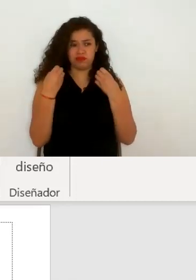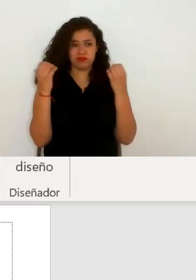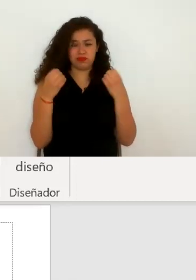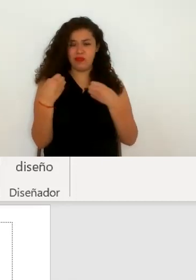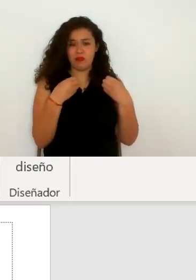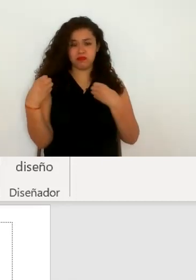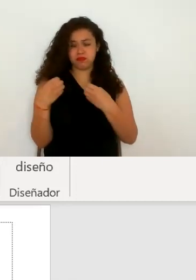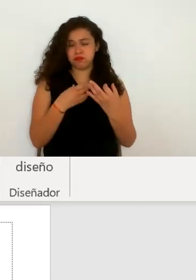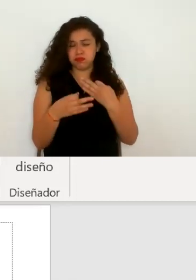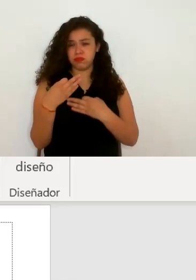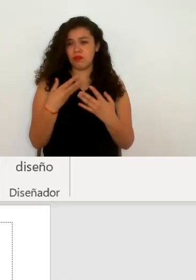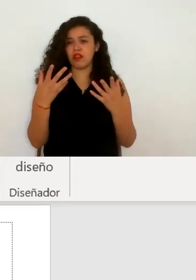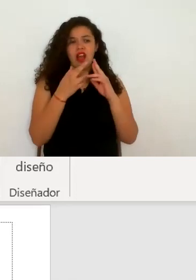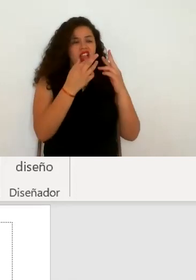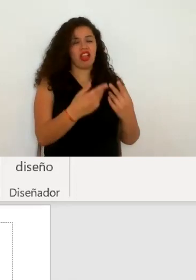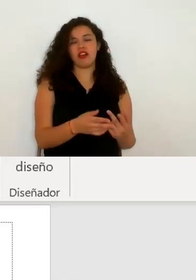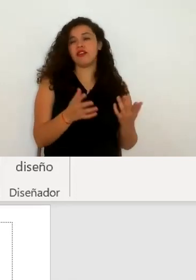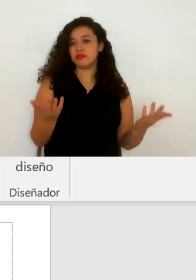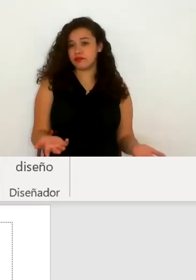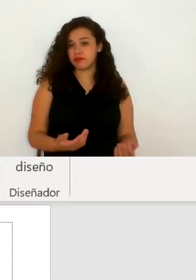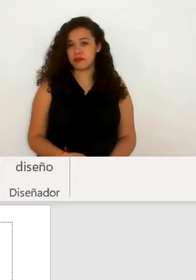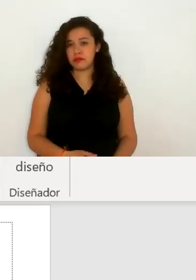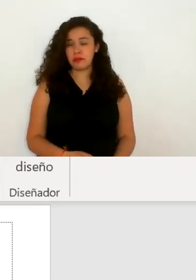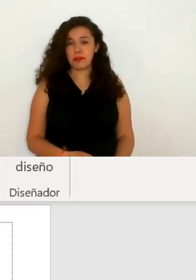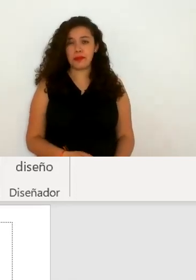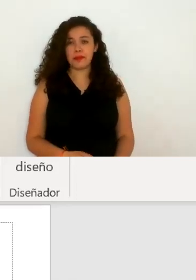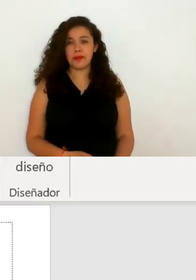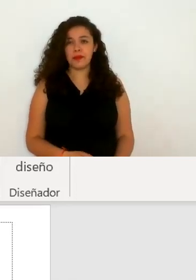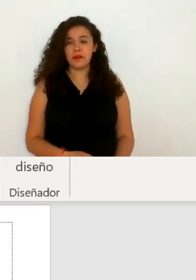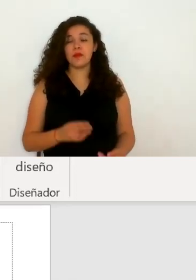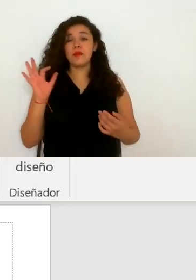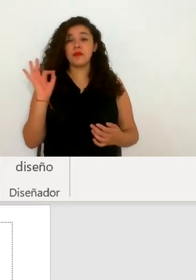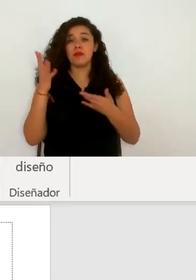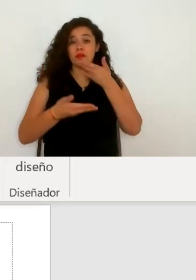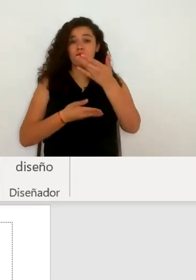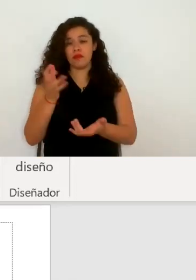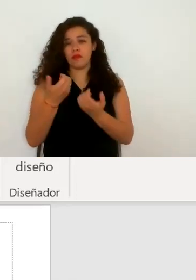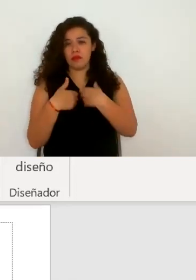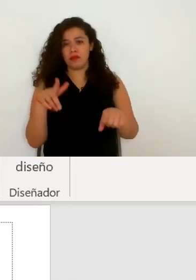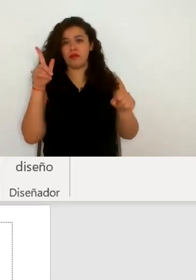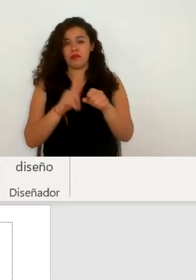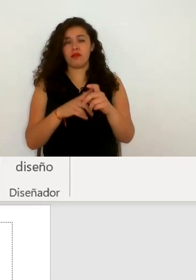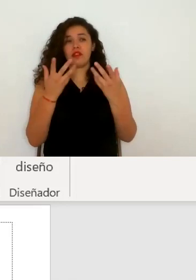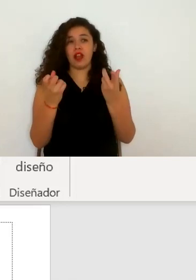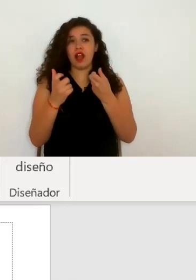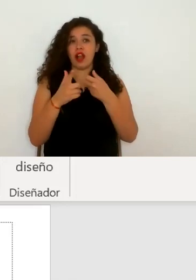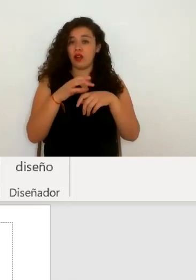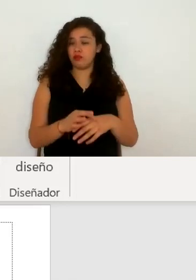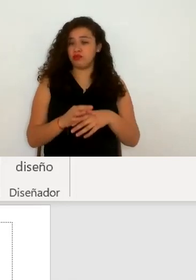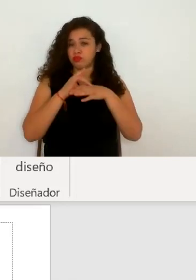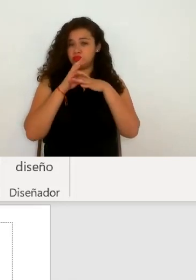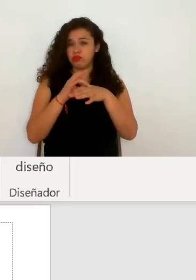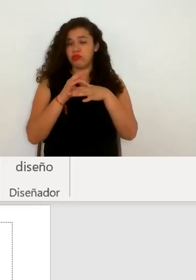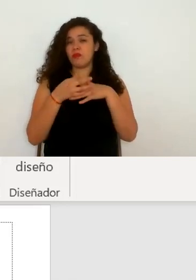¿no? Porque podría ser que esa función de servicio social se vuelva sustantivo y que sea la